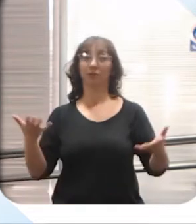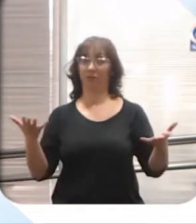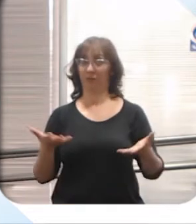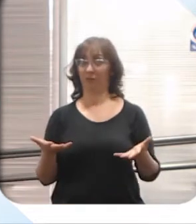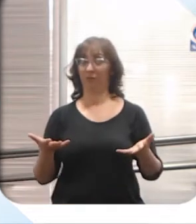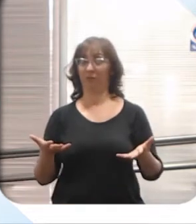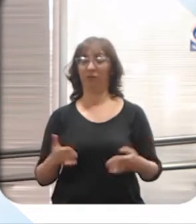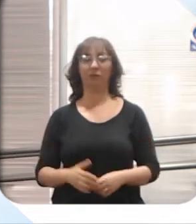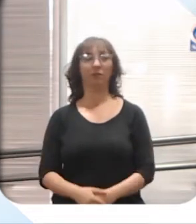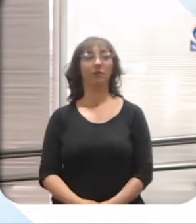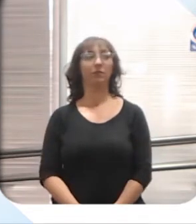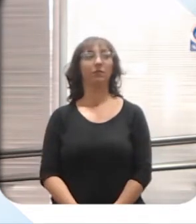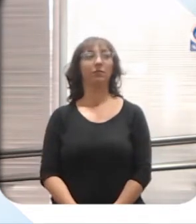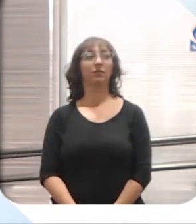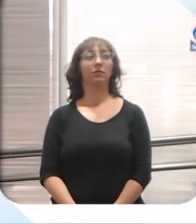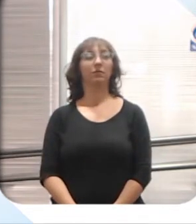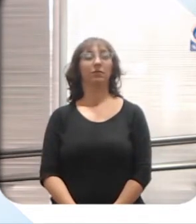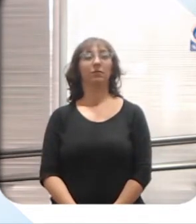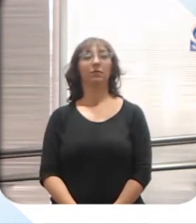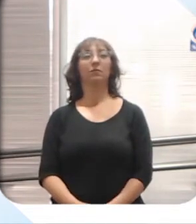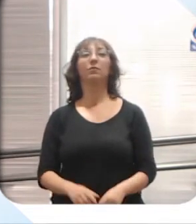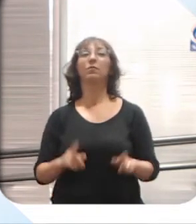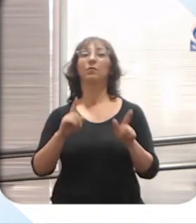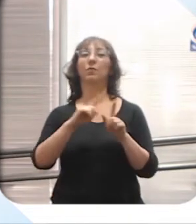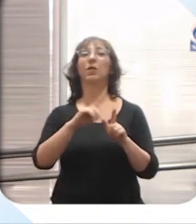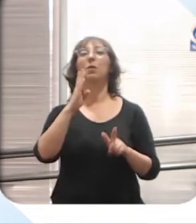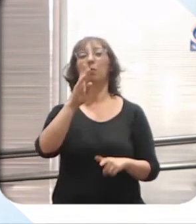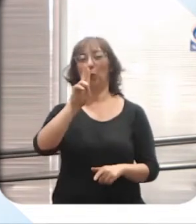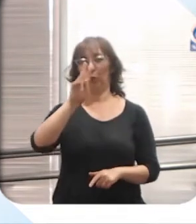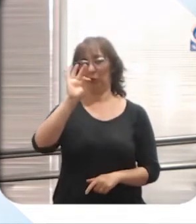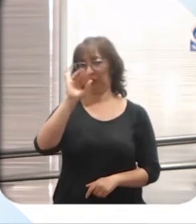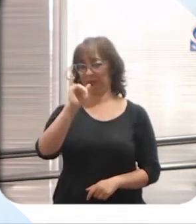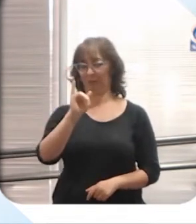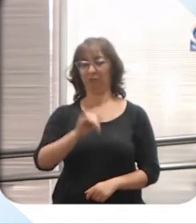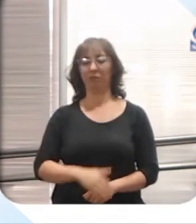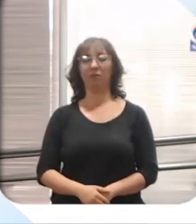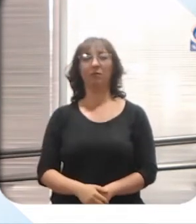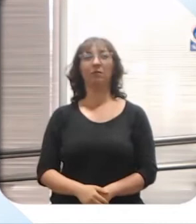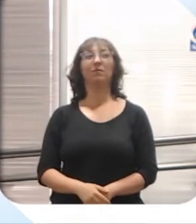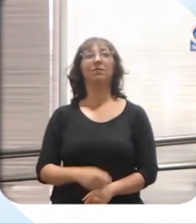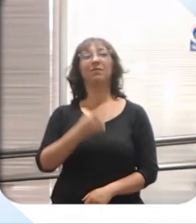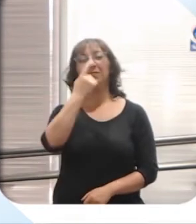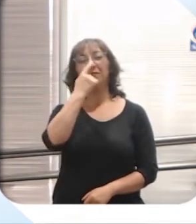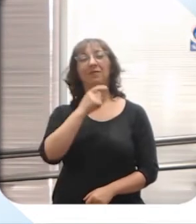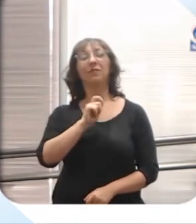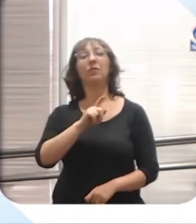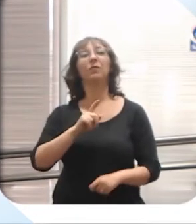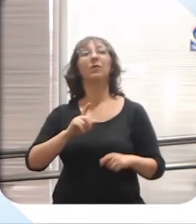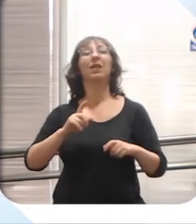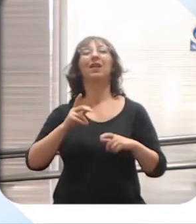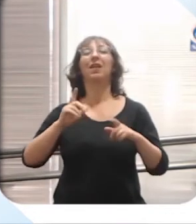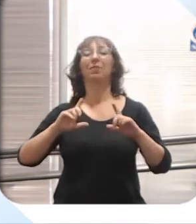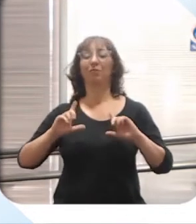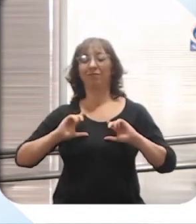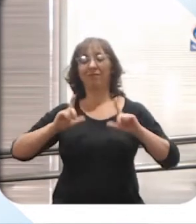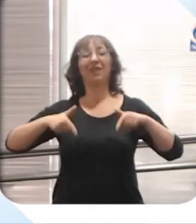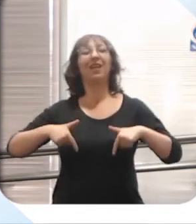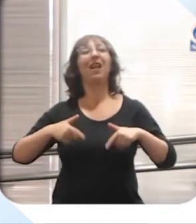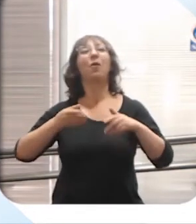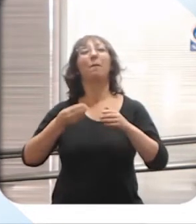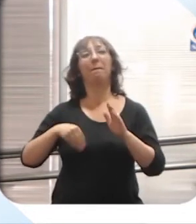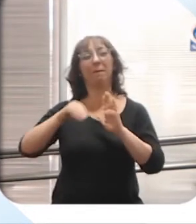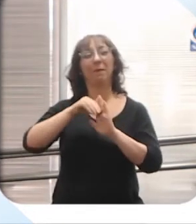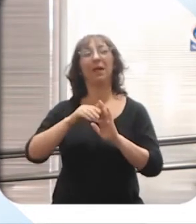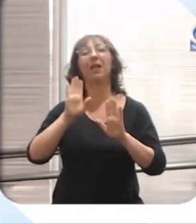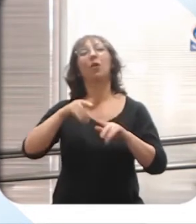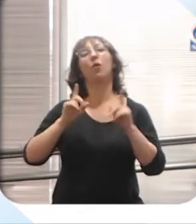Ahora es el turno de Fernanda Puti, quien es posgraduada en Gestión de Salud por la